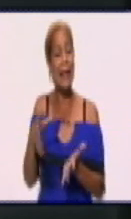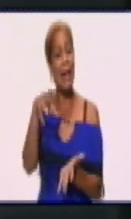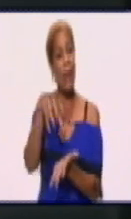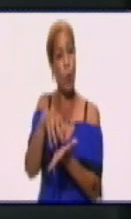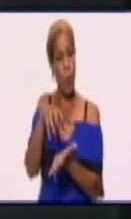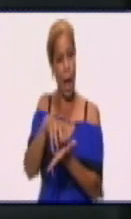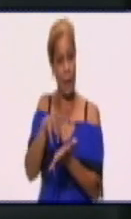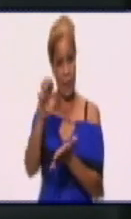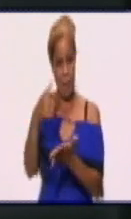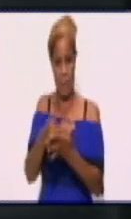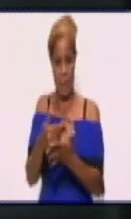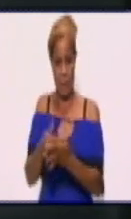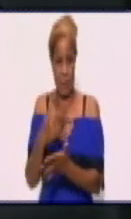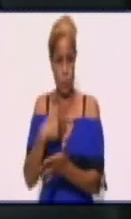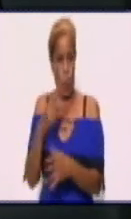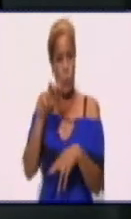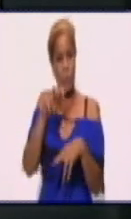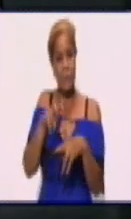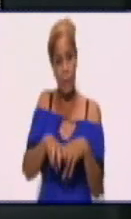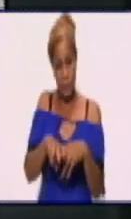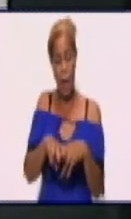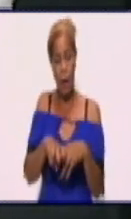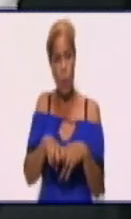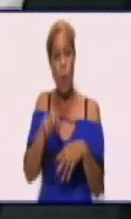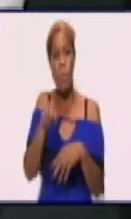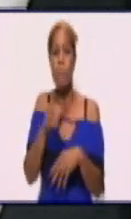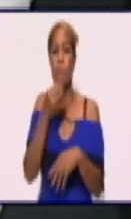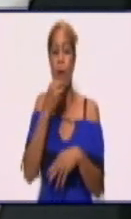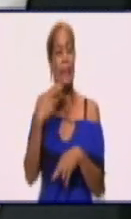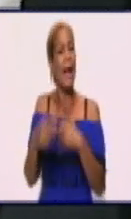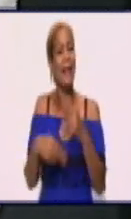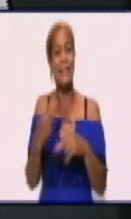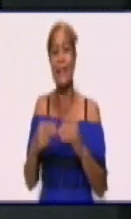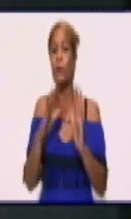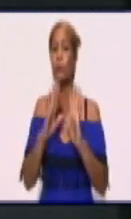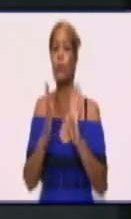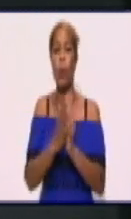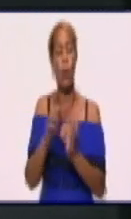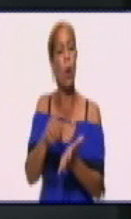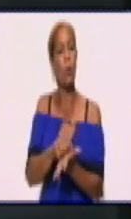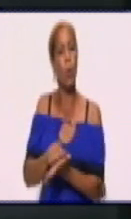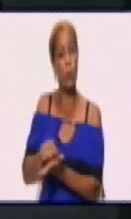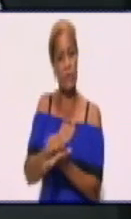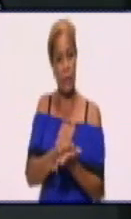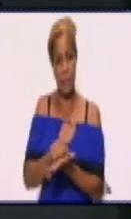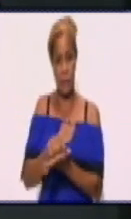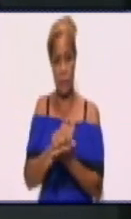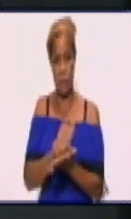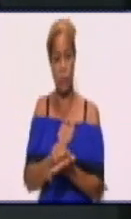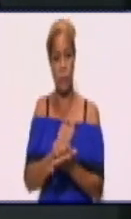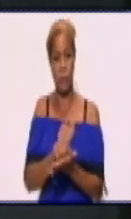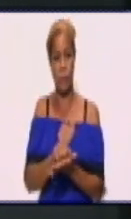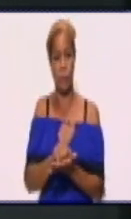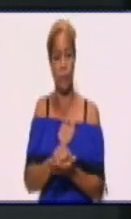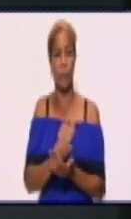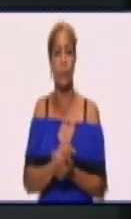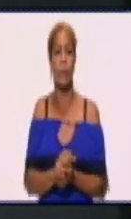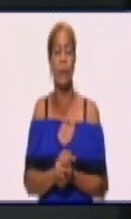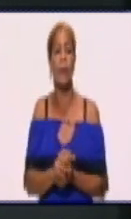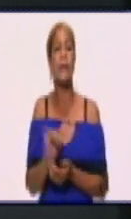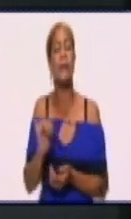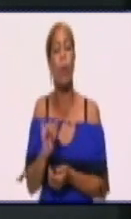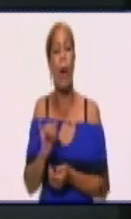realizar prácticamente todos los servicios que normalmente puedo hacer dentro del banco a esto me refiero